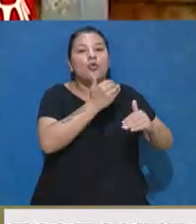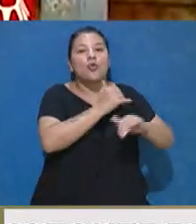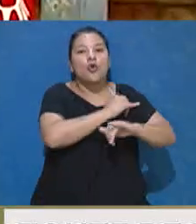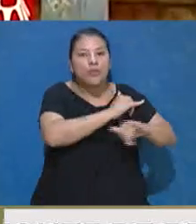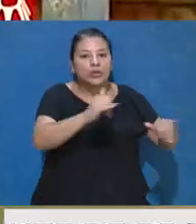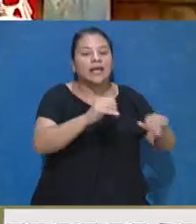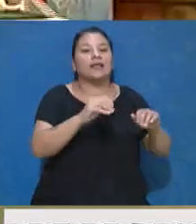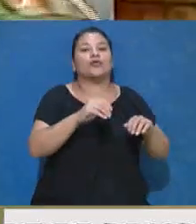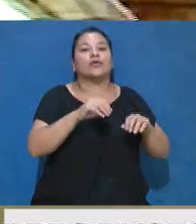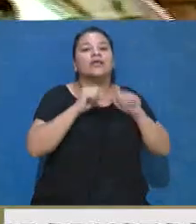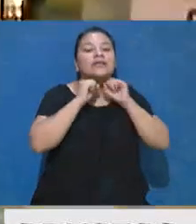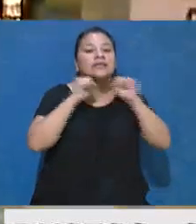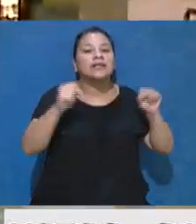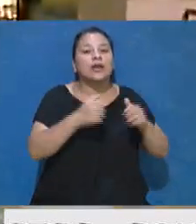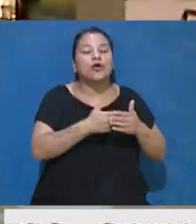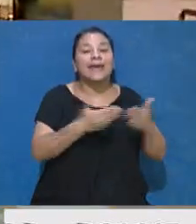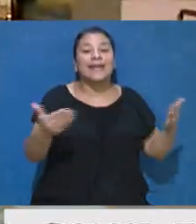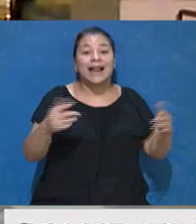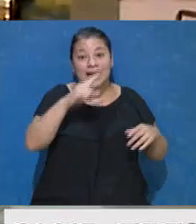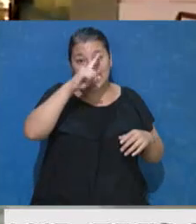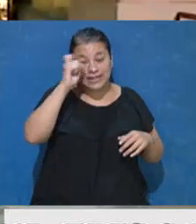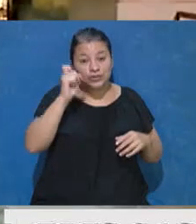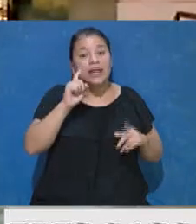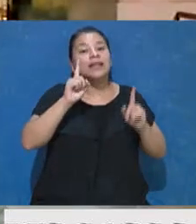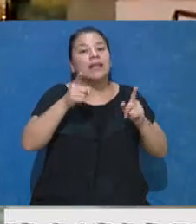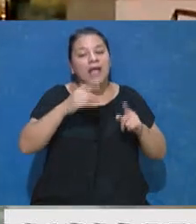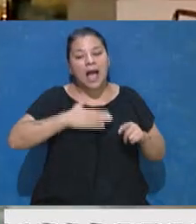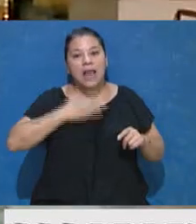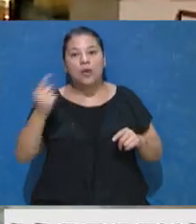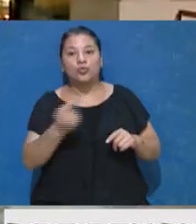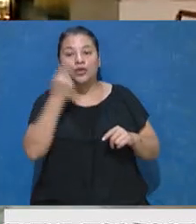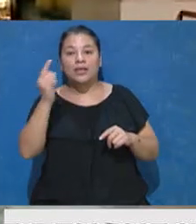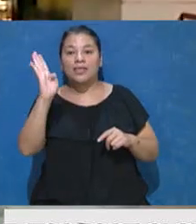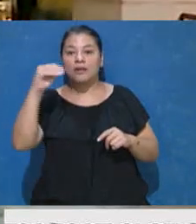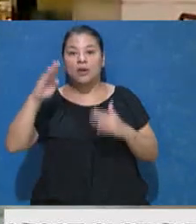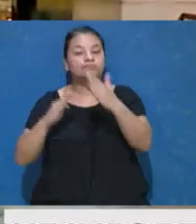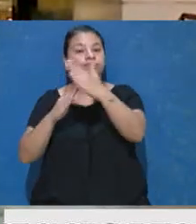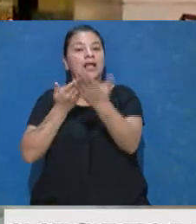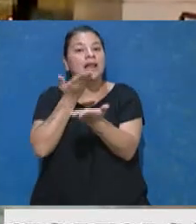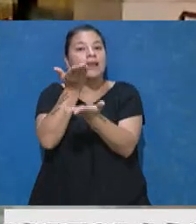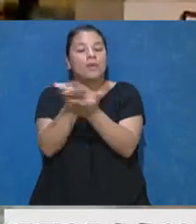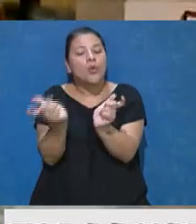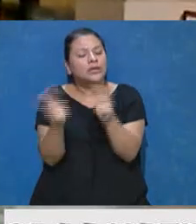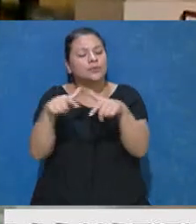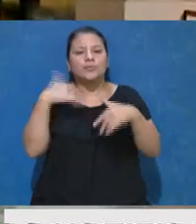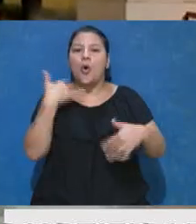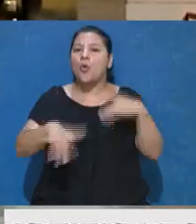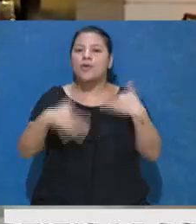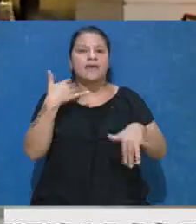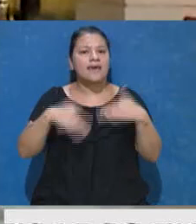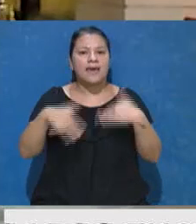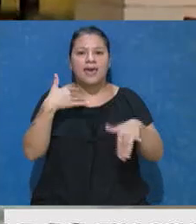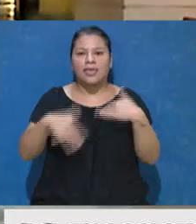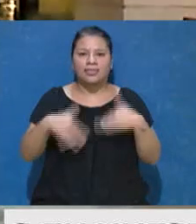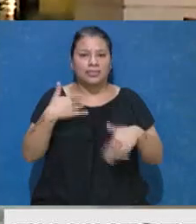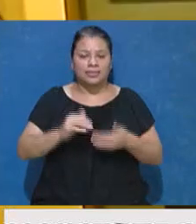secretariado general nacional también le pide a las autoridades del banco central una reunión urgente para